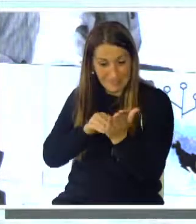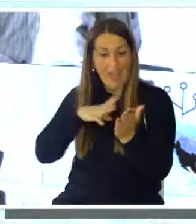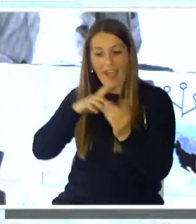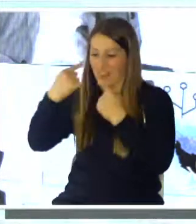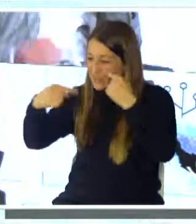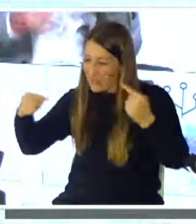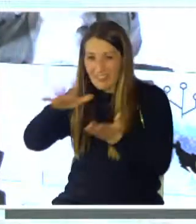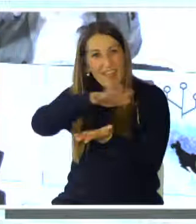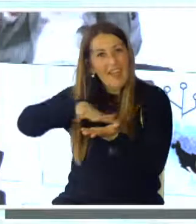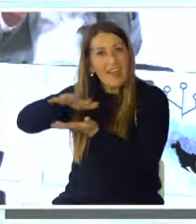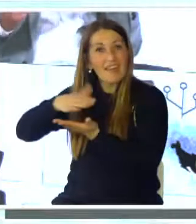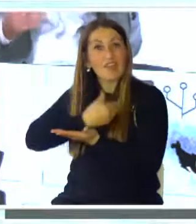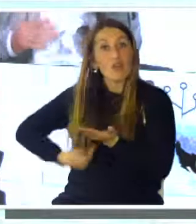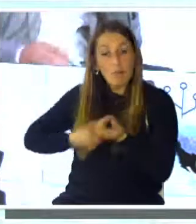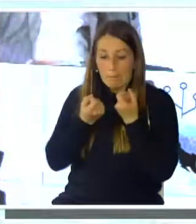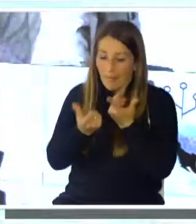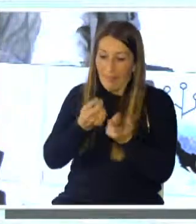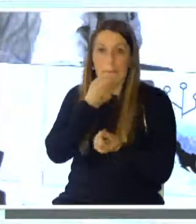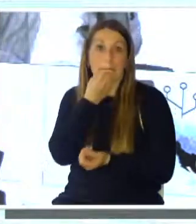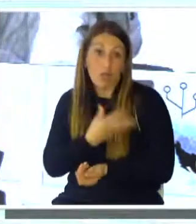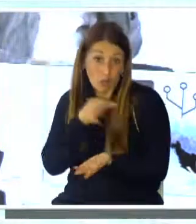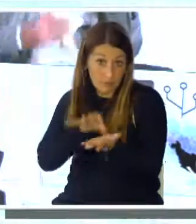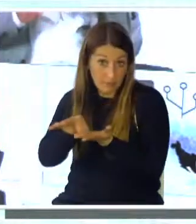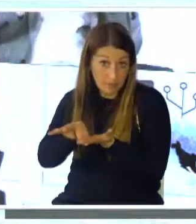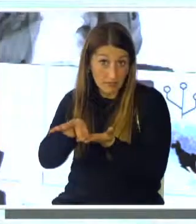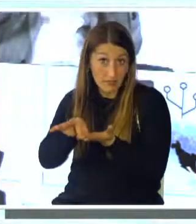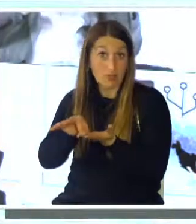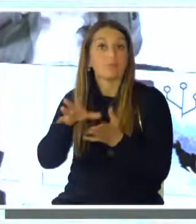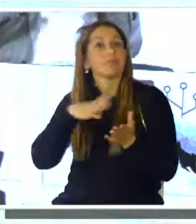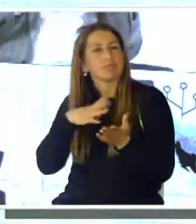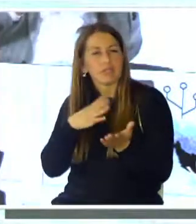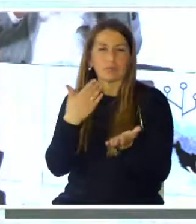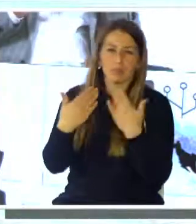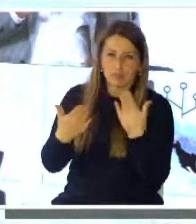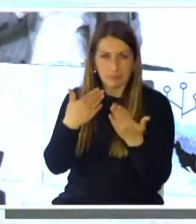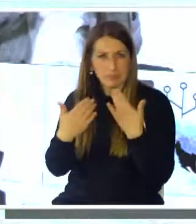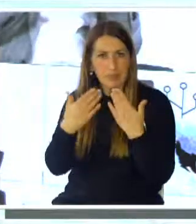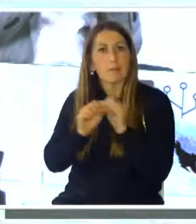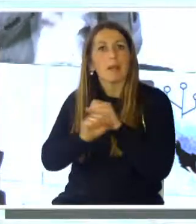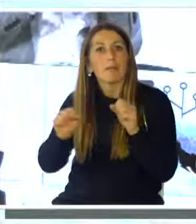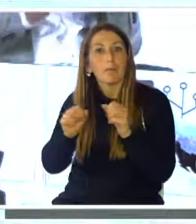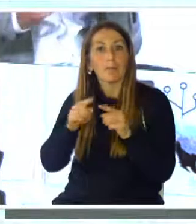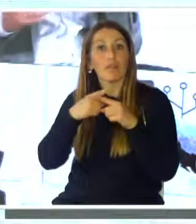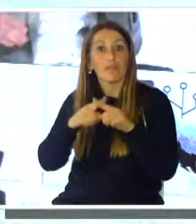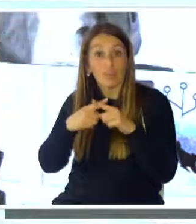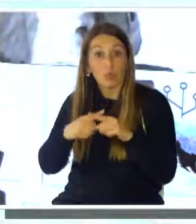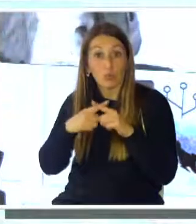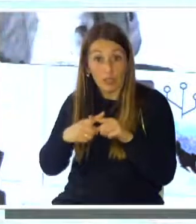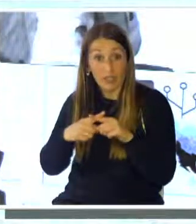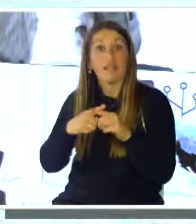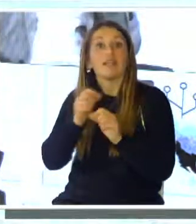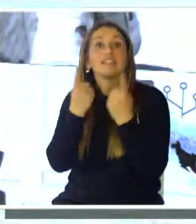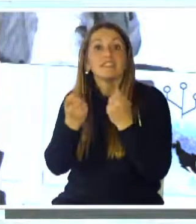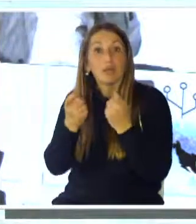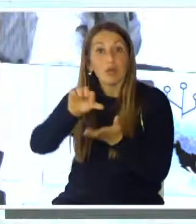áreas de gobierno para brindar un mejor servicio estamos teniendo conversaciones para discutir qué tipo de red necesitamos en la ciudad buenos